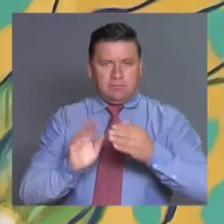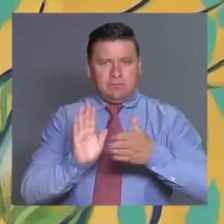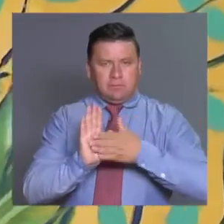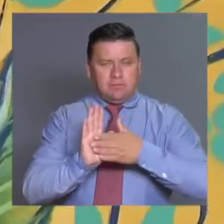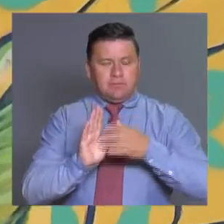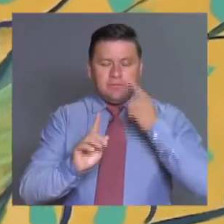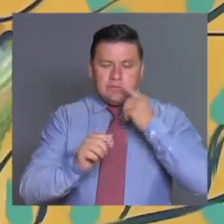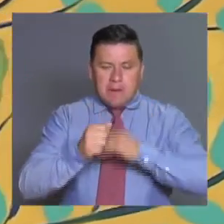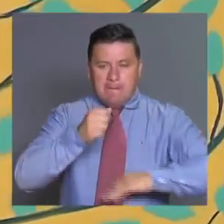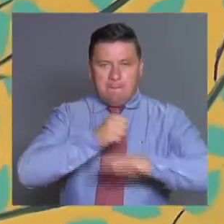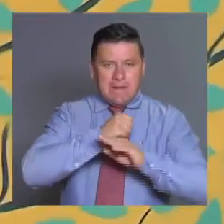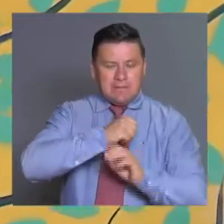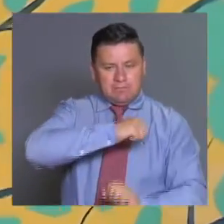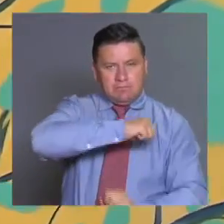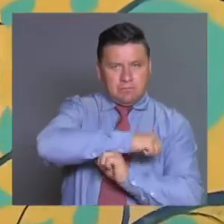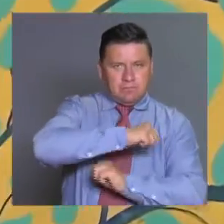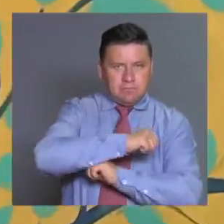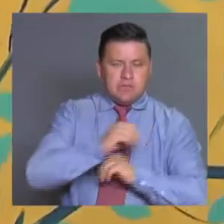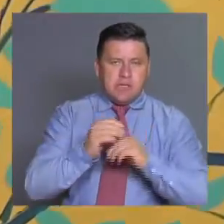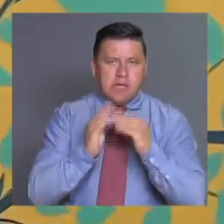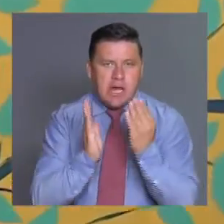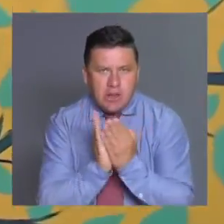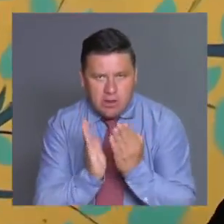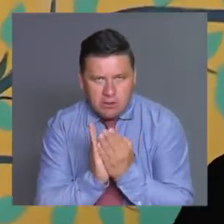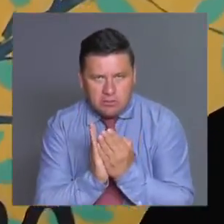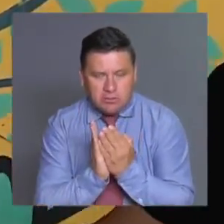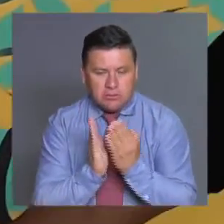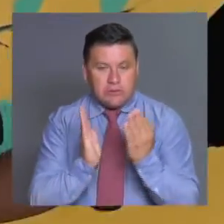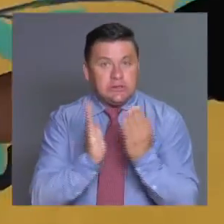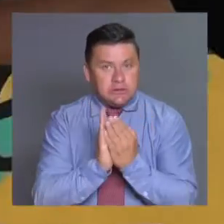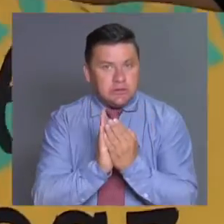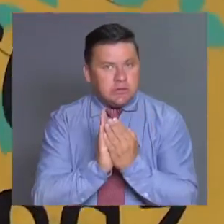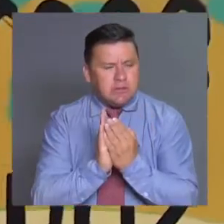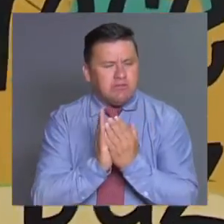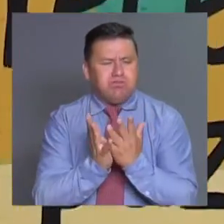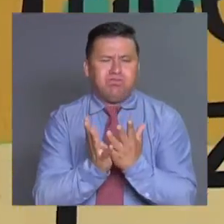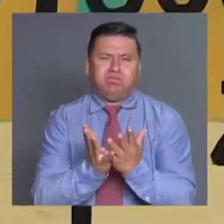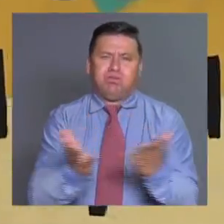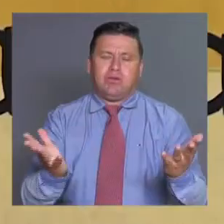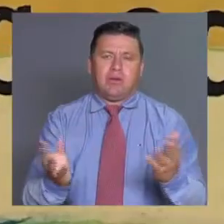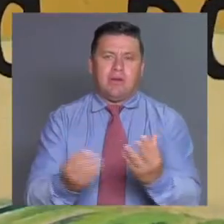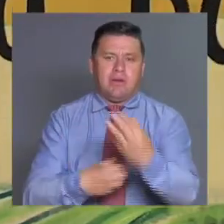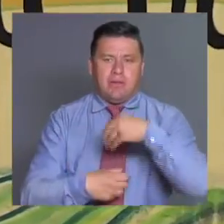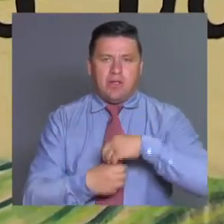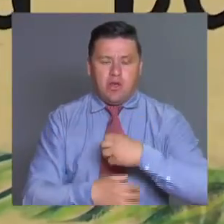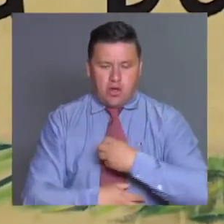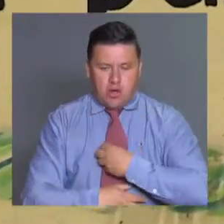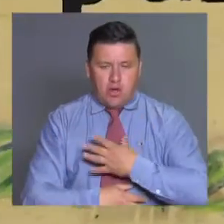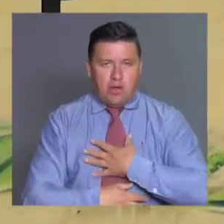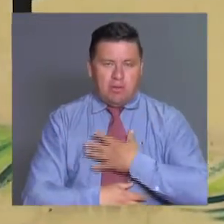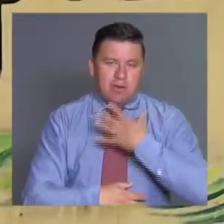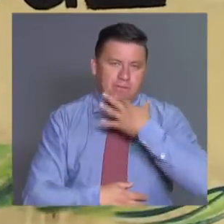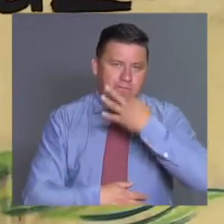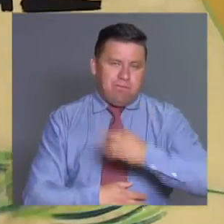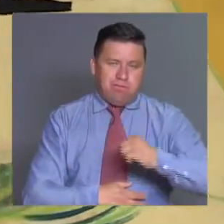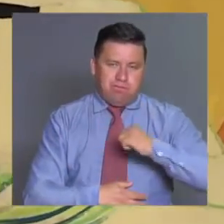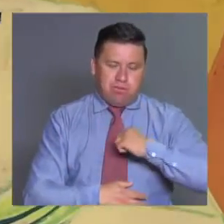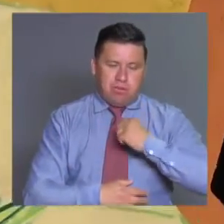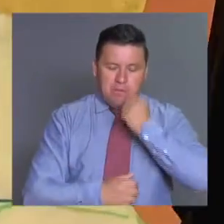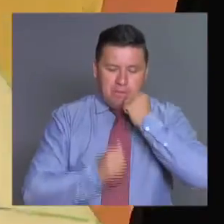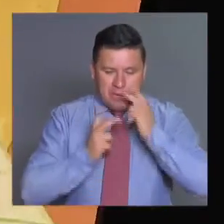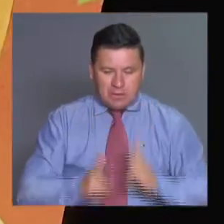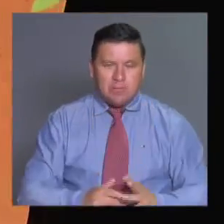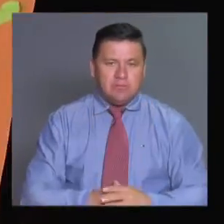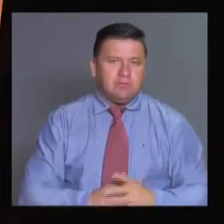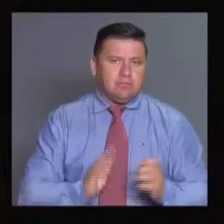que la base fundamental era la educación y de la educación se desprendían todas las oportunidades que realmente tenemos como seres humanos